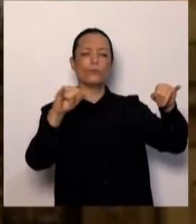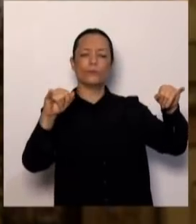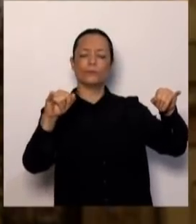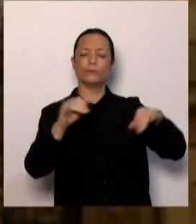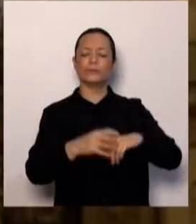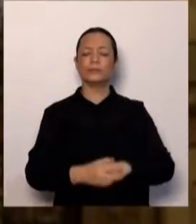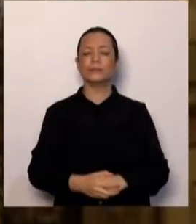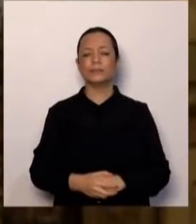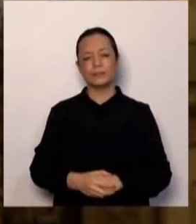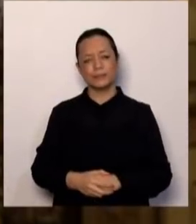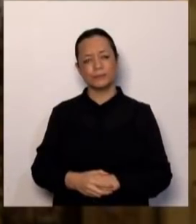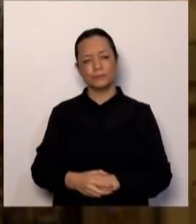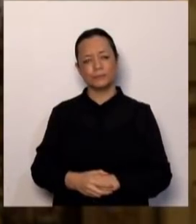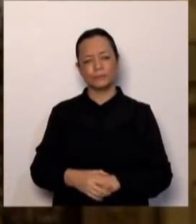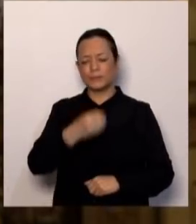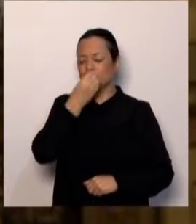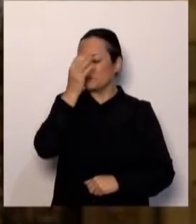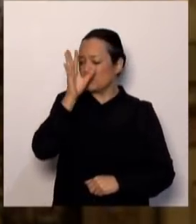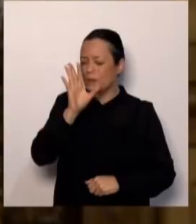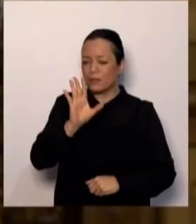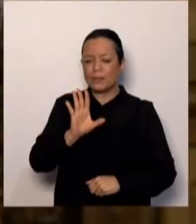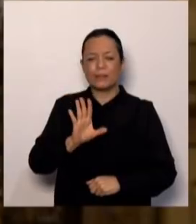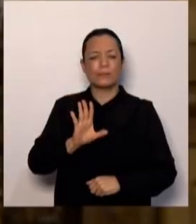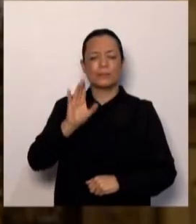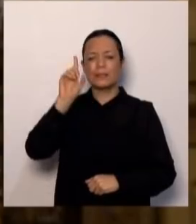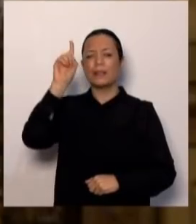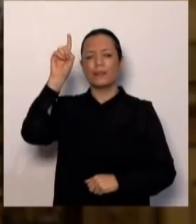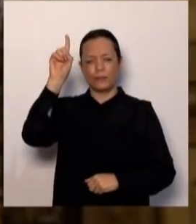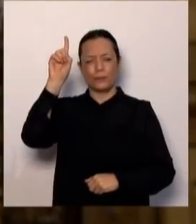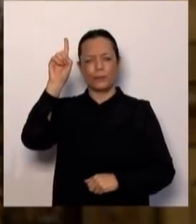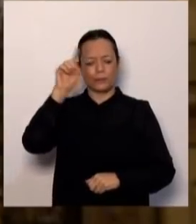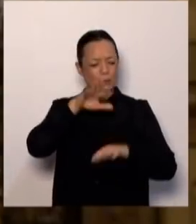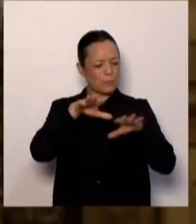naciones y sus maravillas entre los